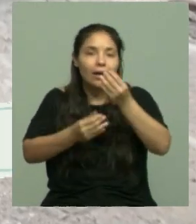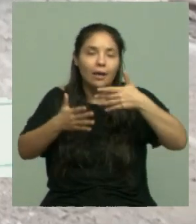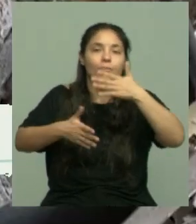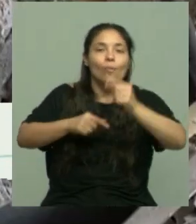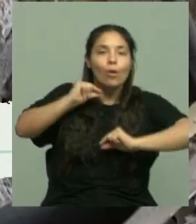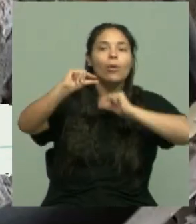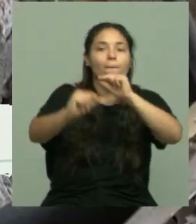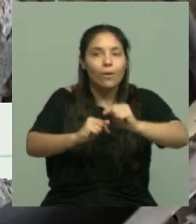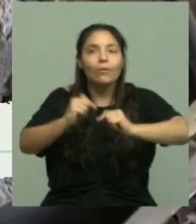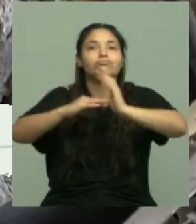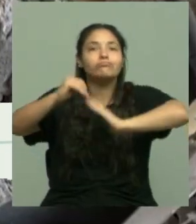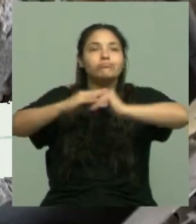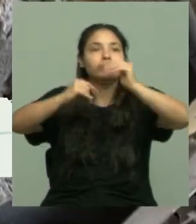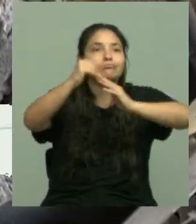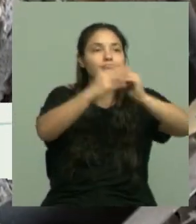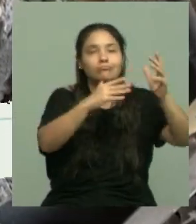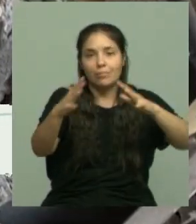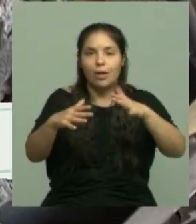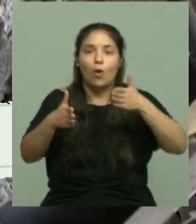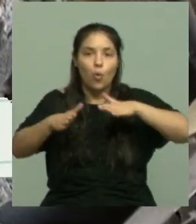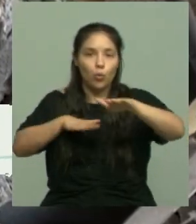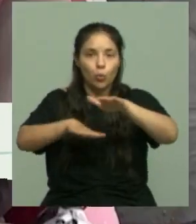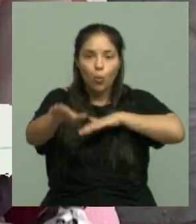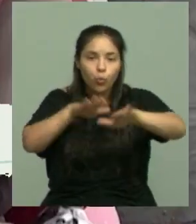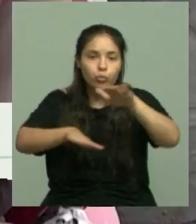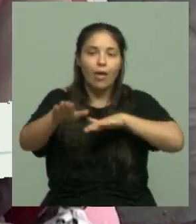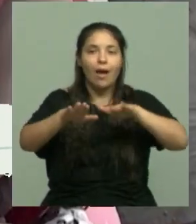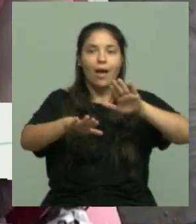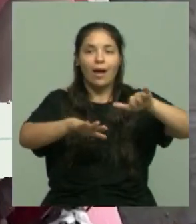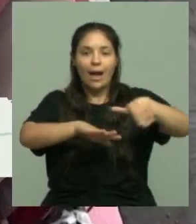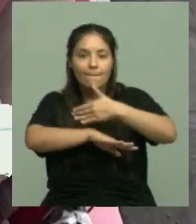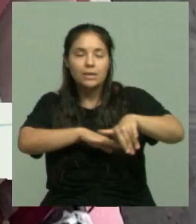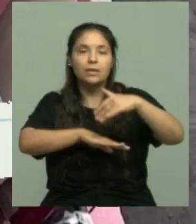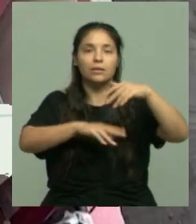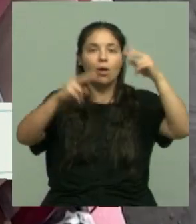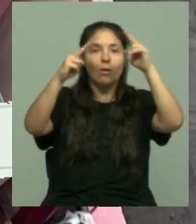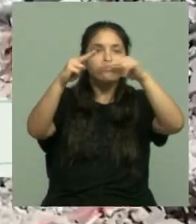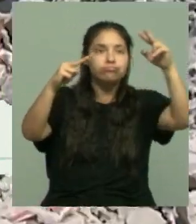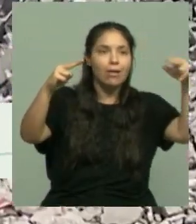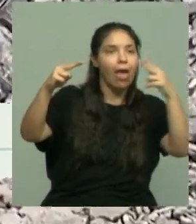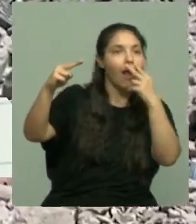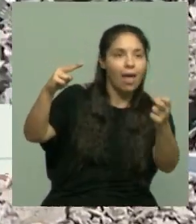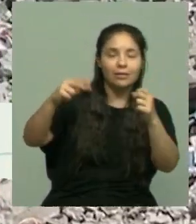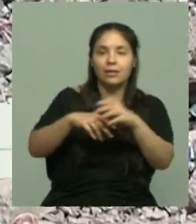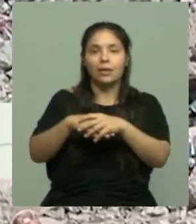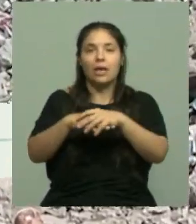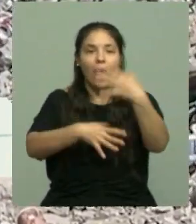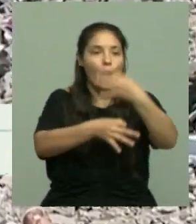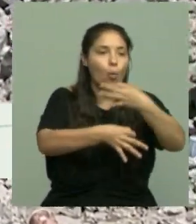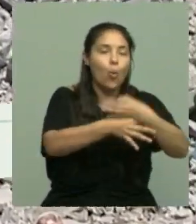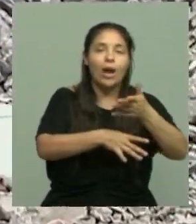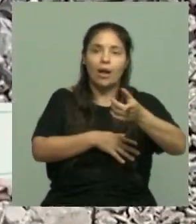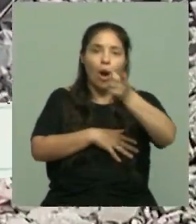que aplique a lo que son rutas, caminos, tendidos eléctricos, hospitales, escuelas. Hoy Gaza